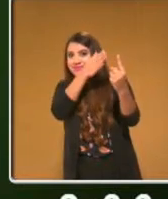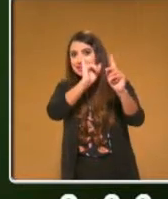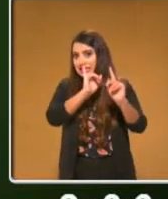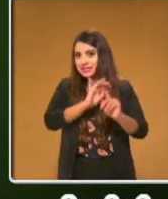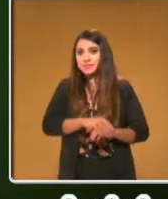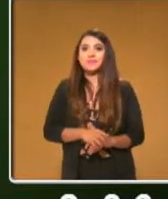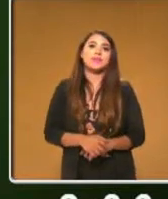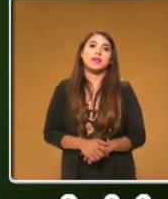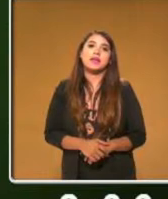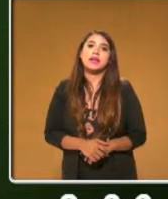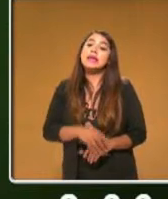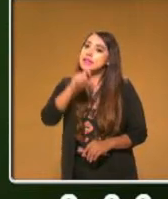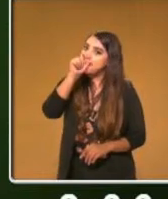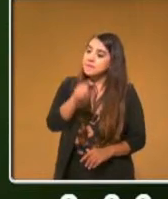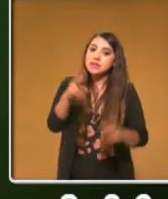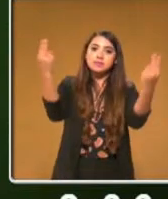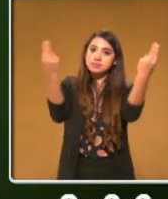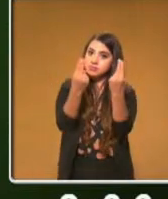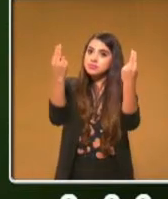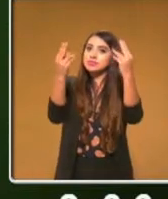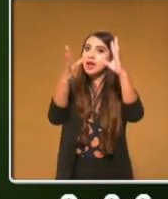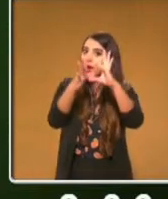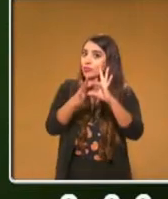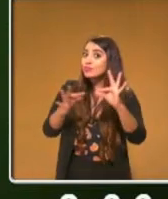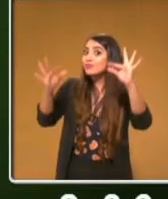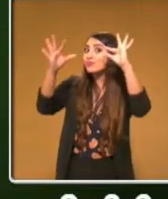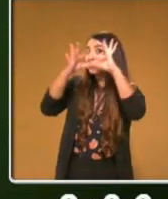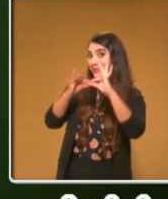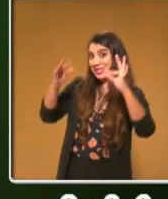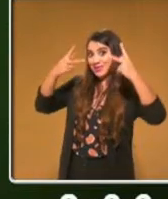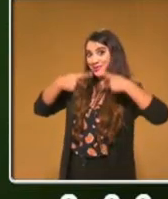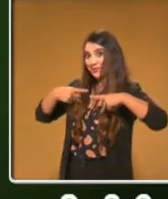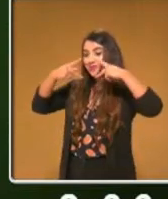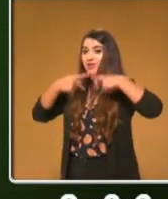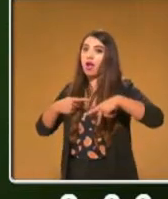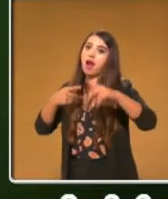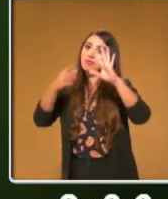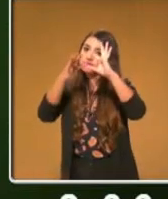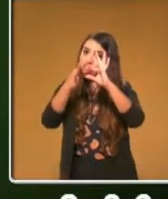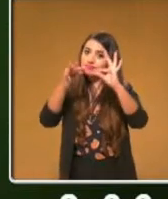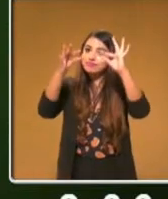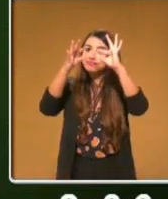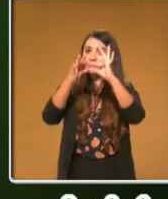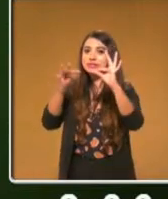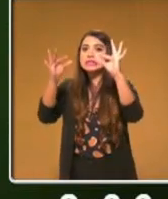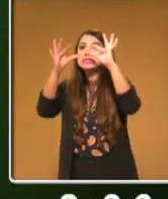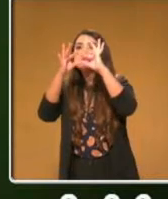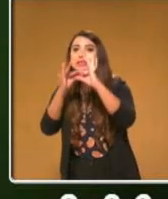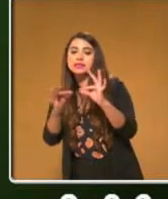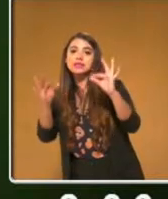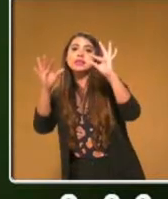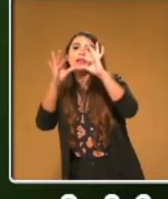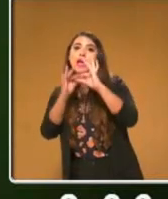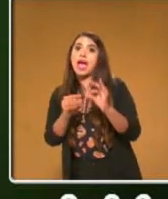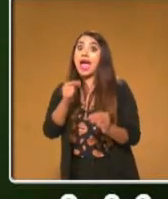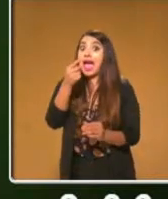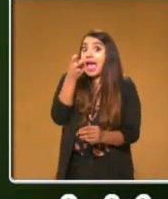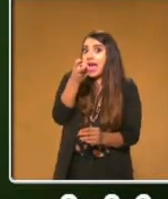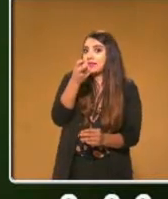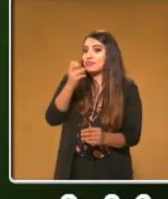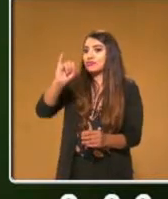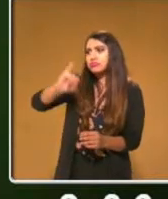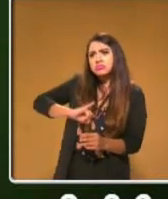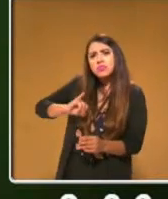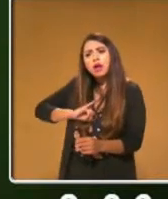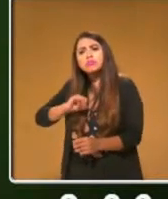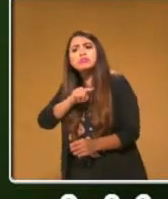debe tener un narrador, que es el que nos está indicando la secuencia y despertar el interés de lo